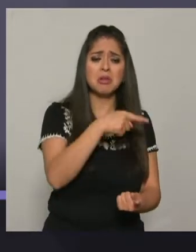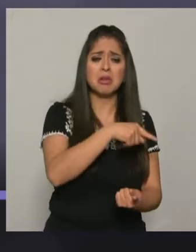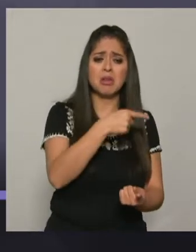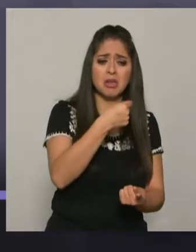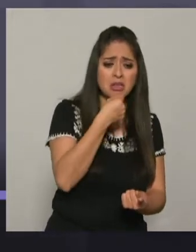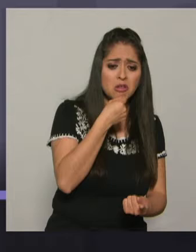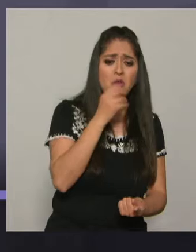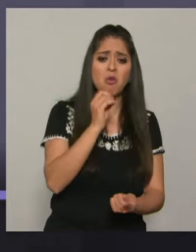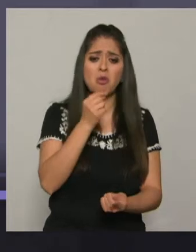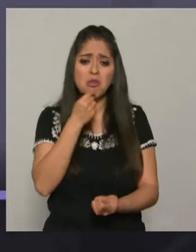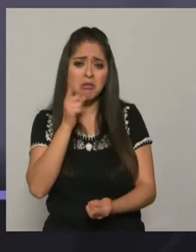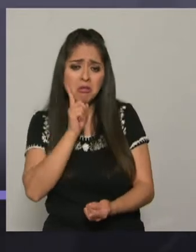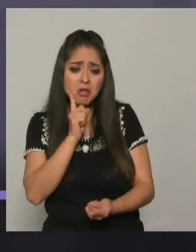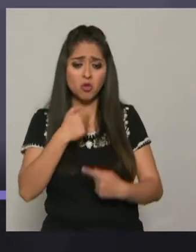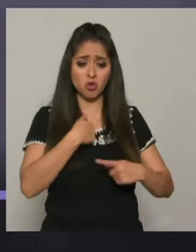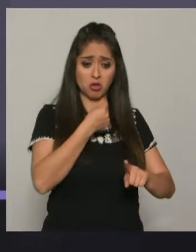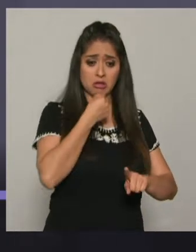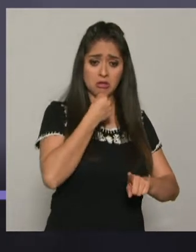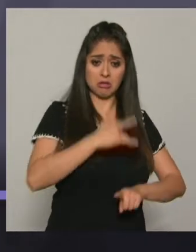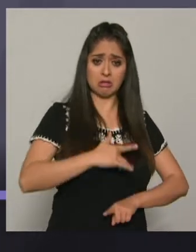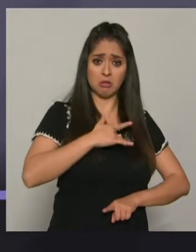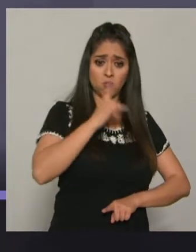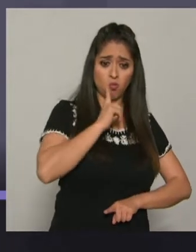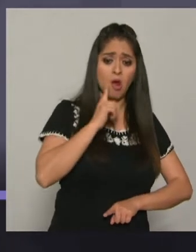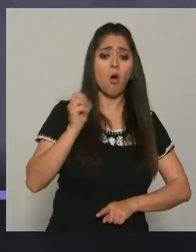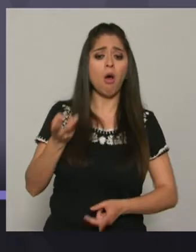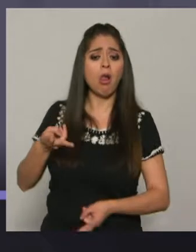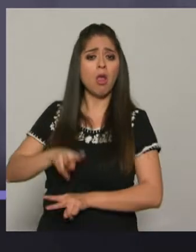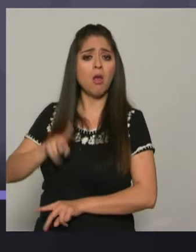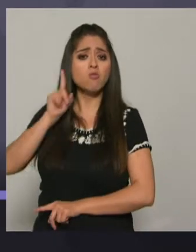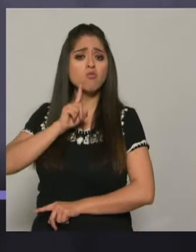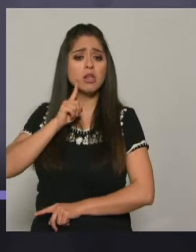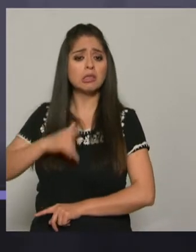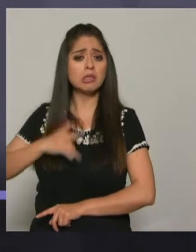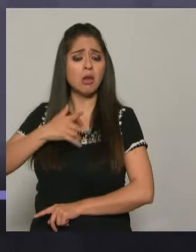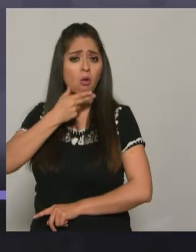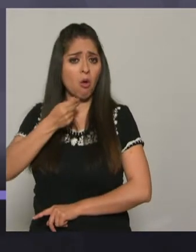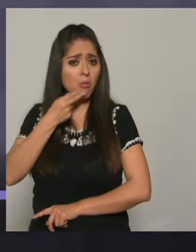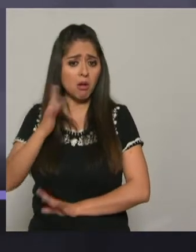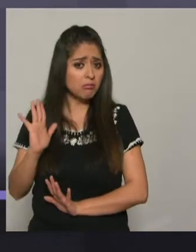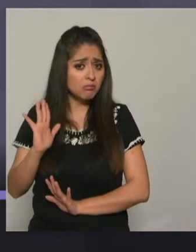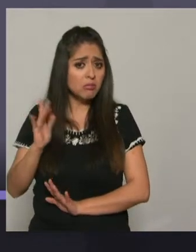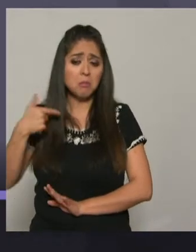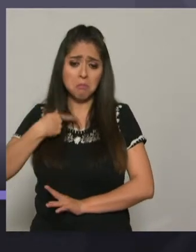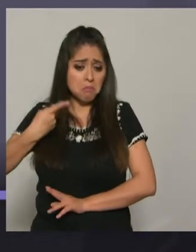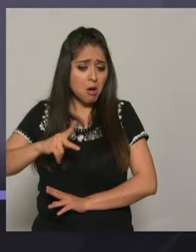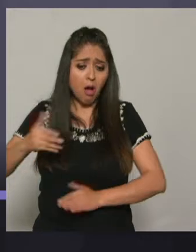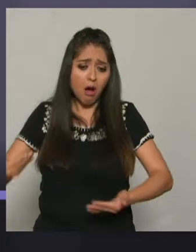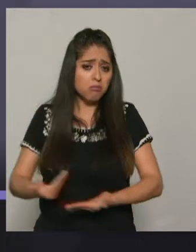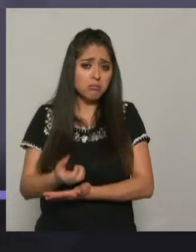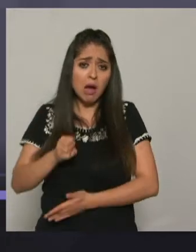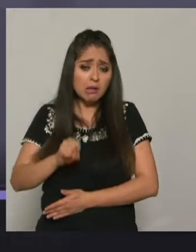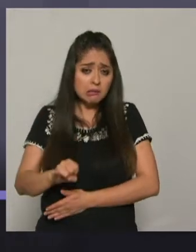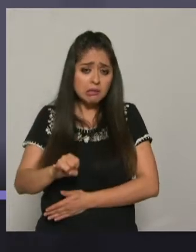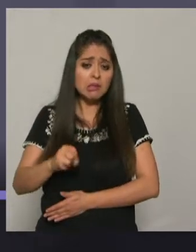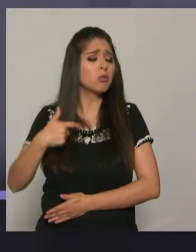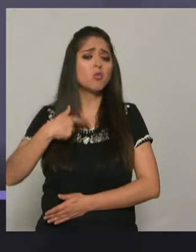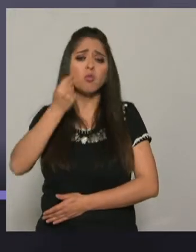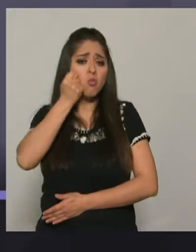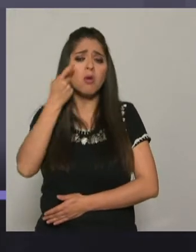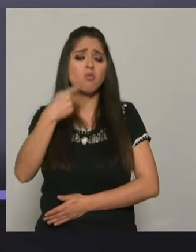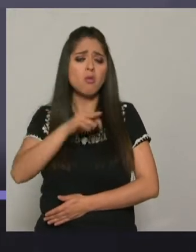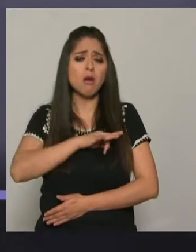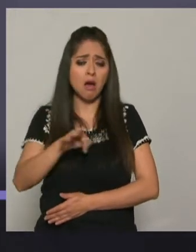niña que se identifica como niño, si así se le reconoció con el sexo biológico con el que nació, puedan acceder. O sea, que es un